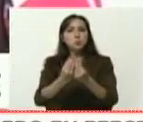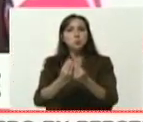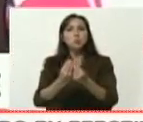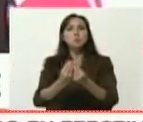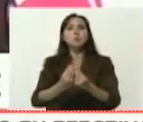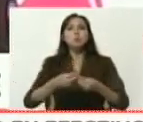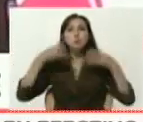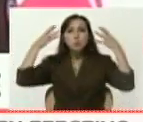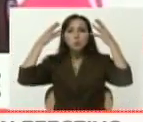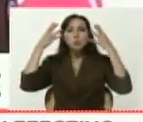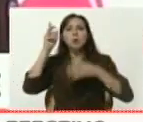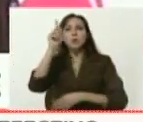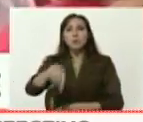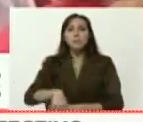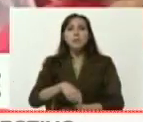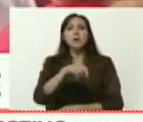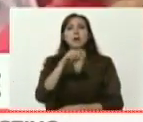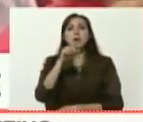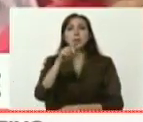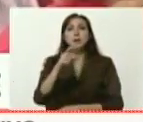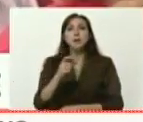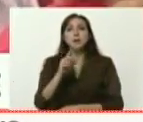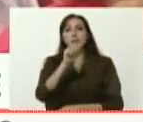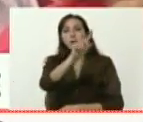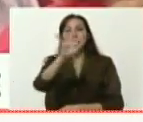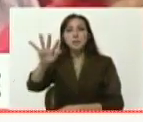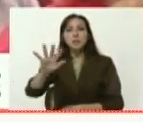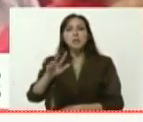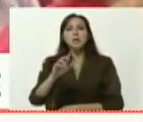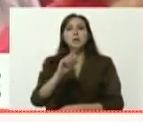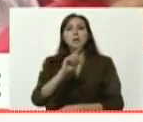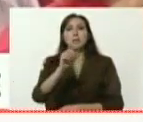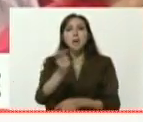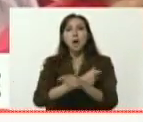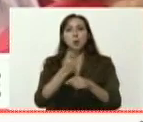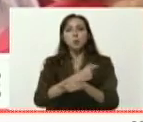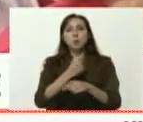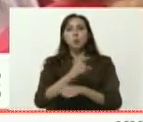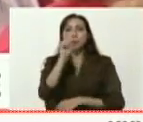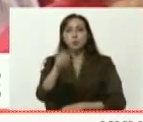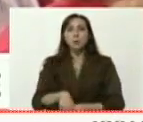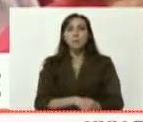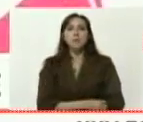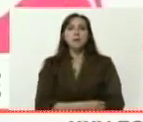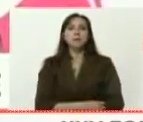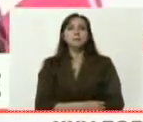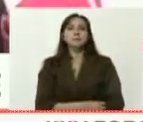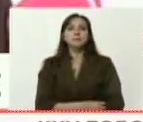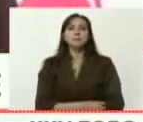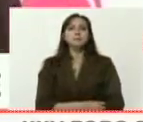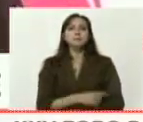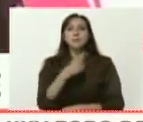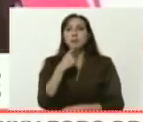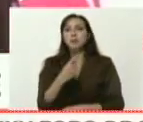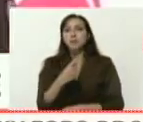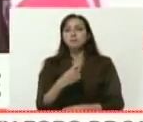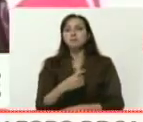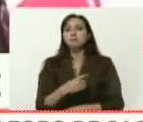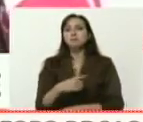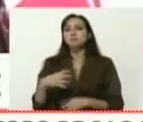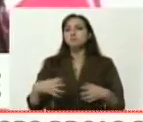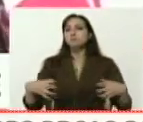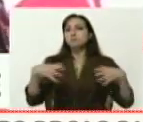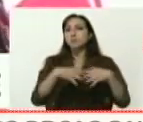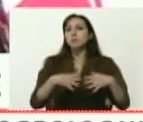de agosto de 1805, anunciaba una gesta emancipadora de corte